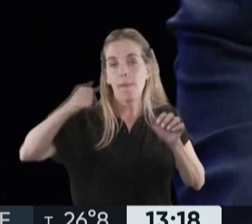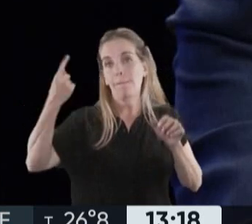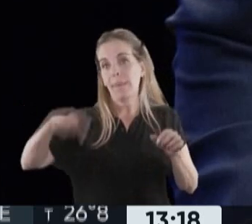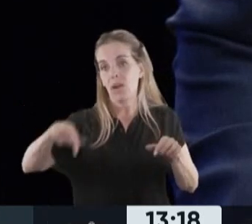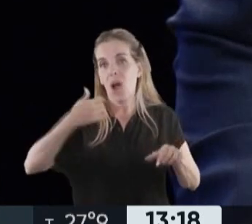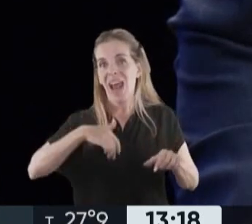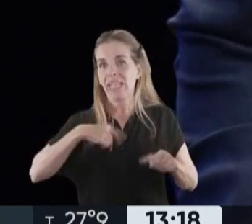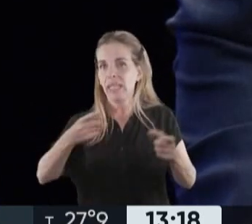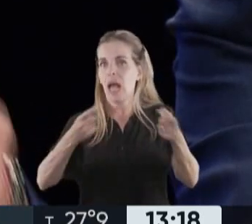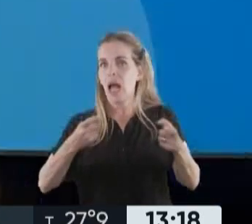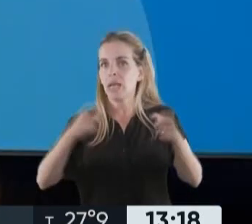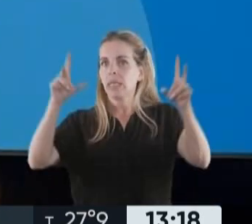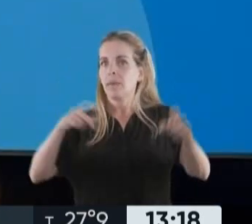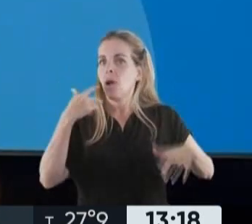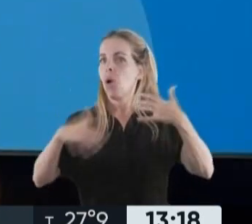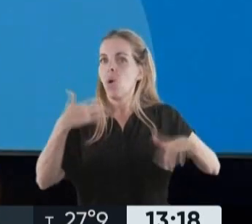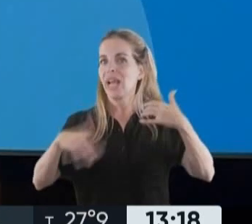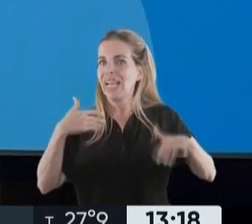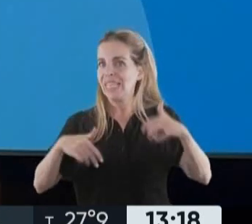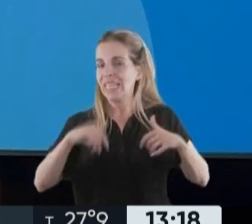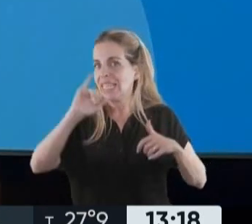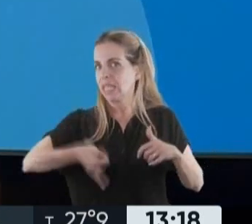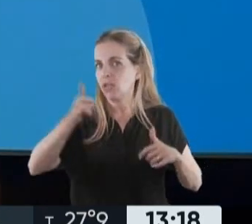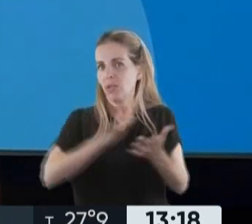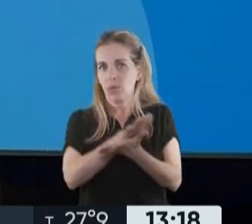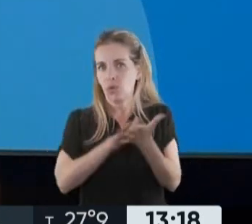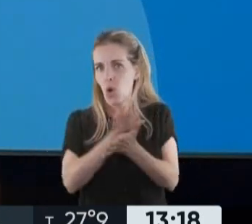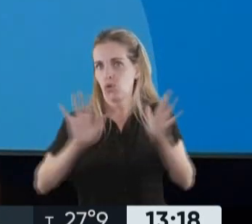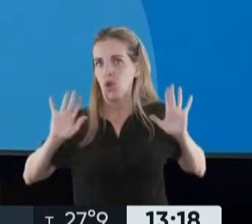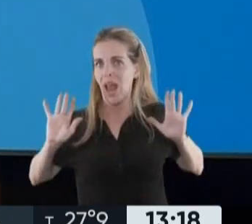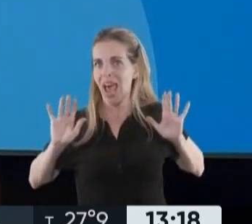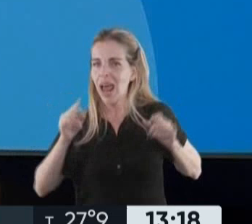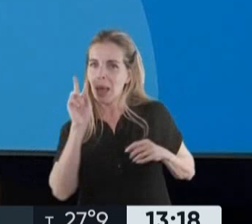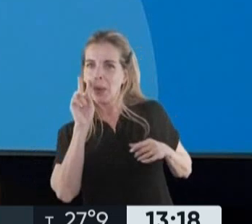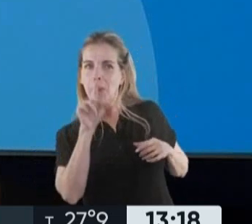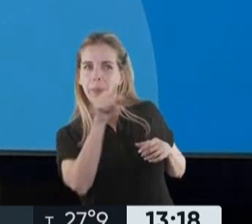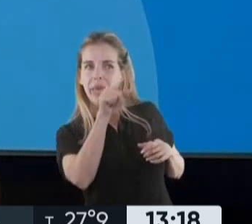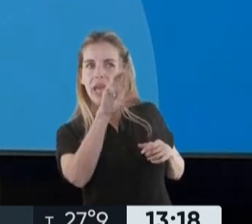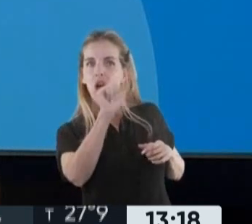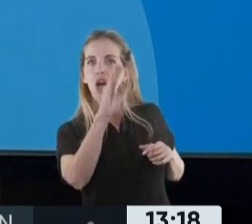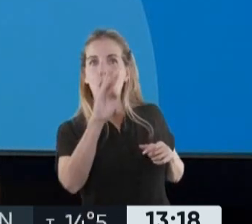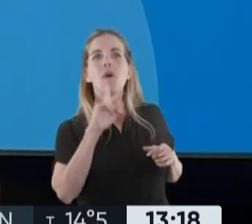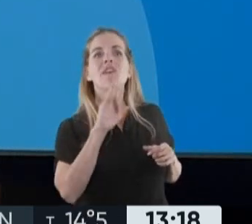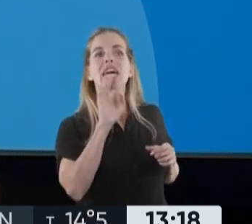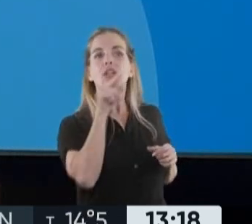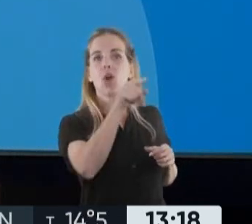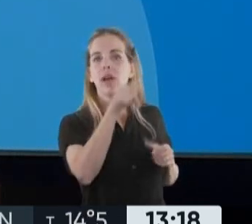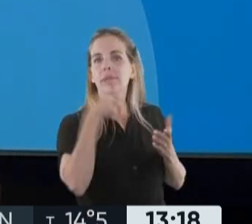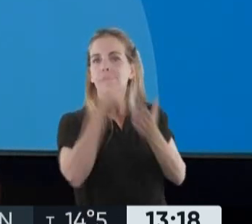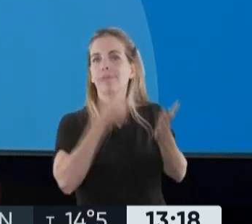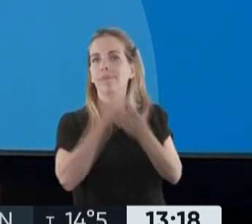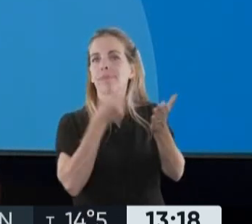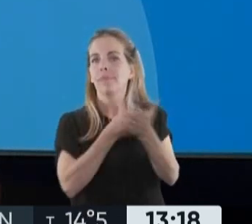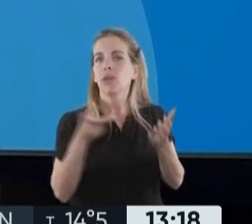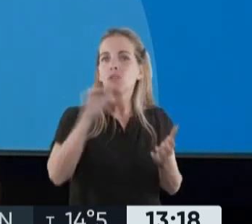urgencias. Y las urgencias también debemos resolverlas. Ahí lo veo a Roberto, que pelea día a día para